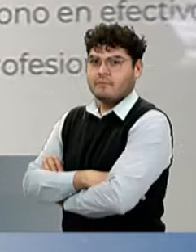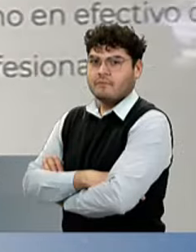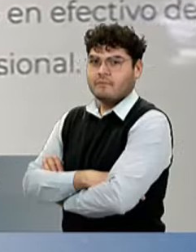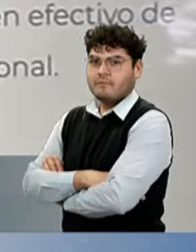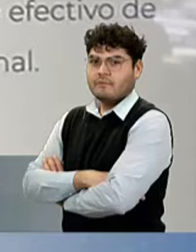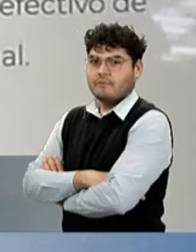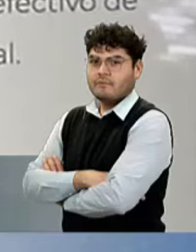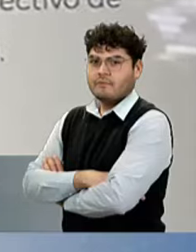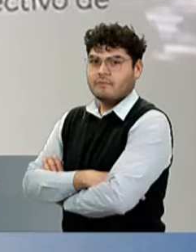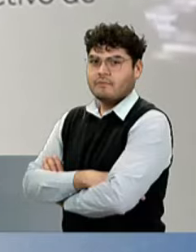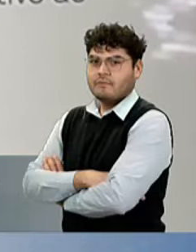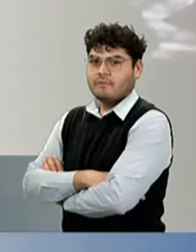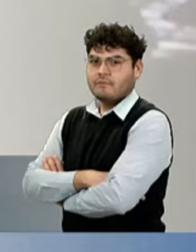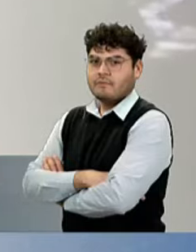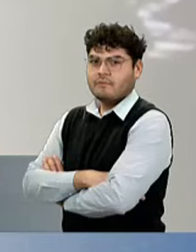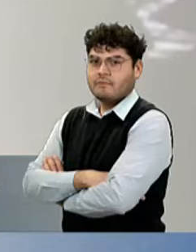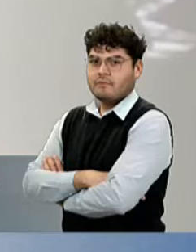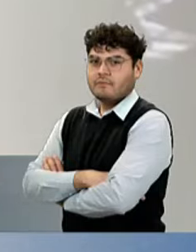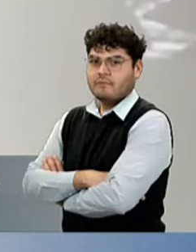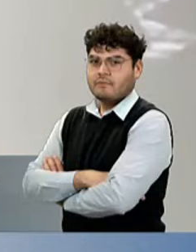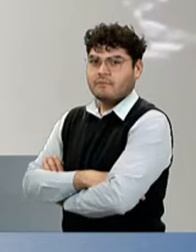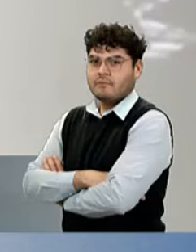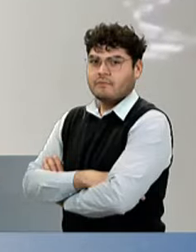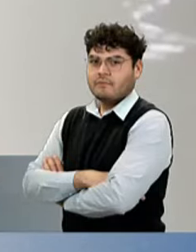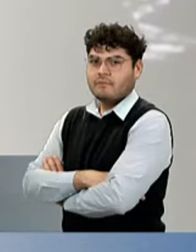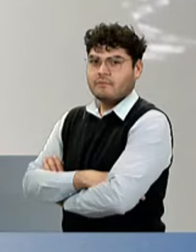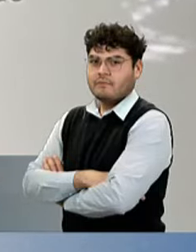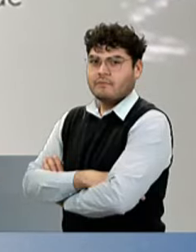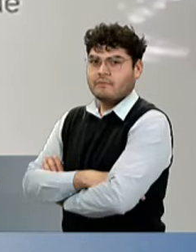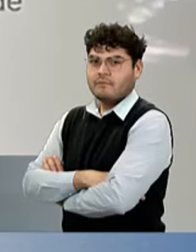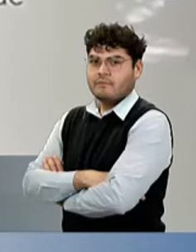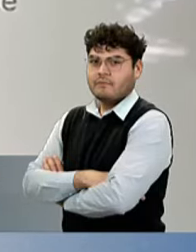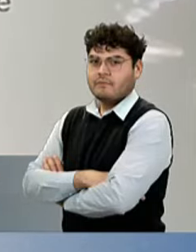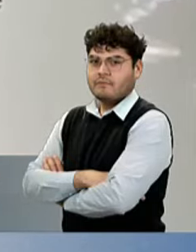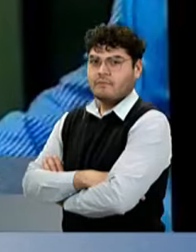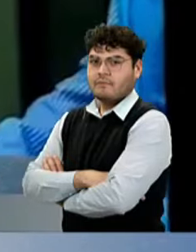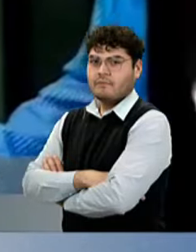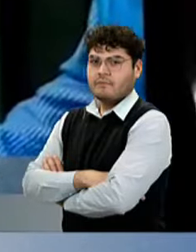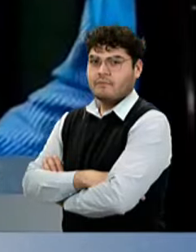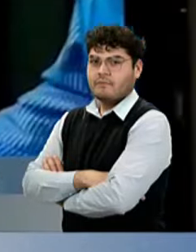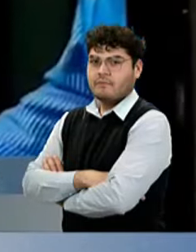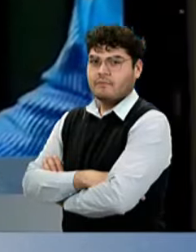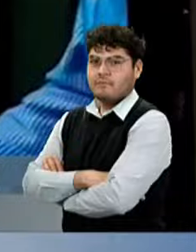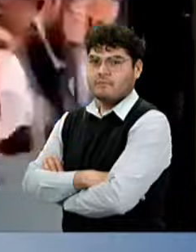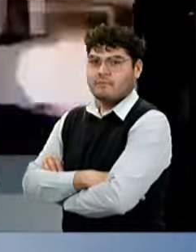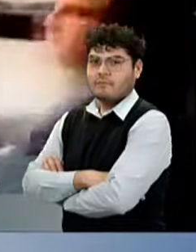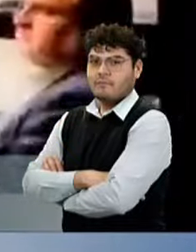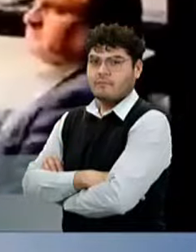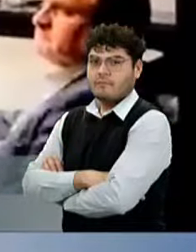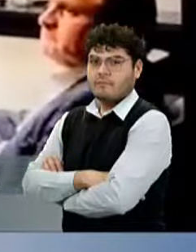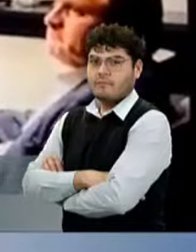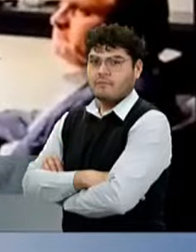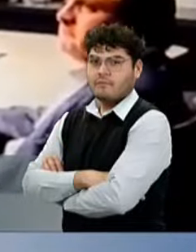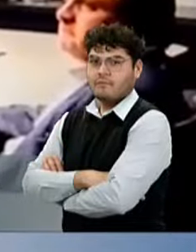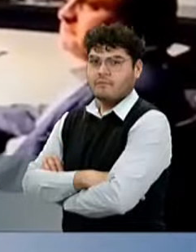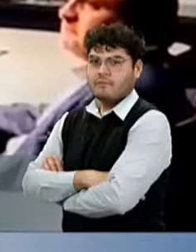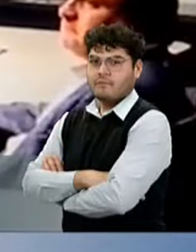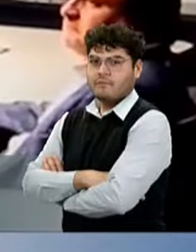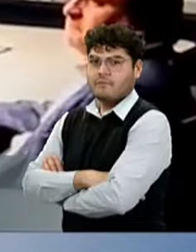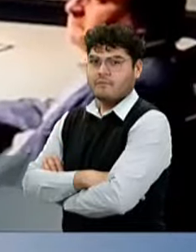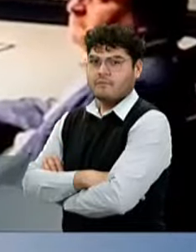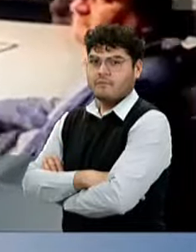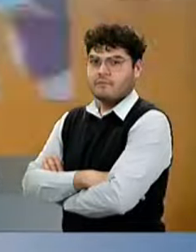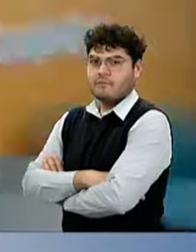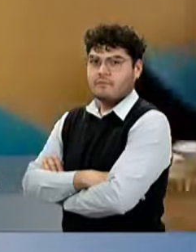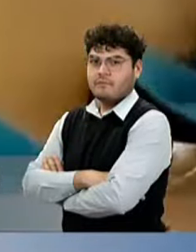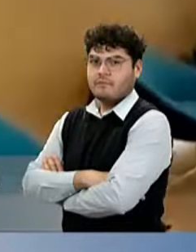Santiago, los persecutores iniciaron pesquisas en su contra que corresponderían a diligencias mayormente relacionadas a personas